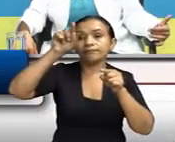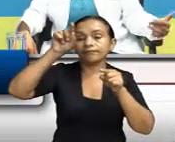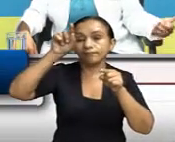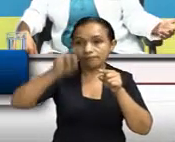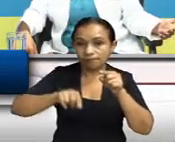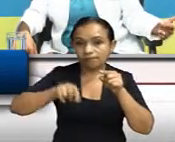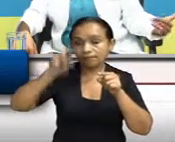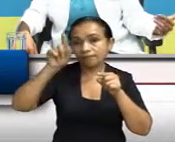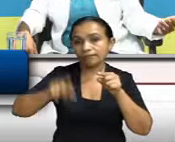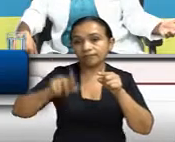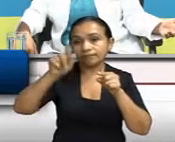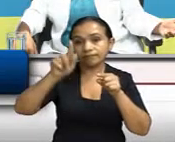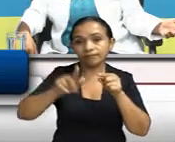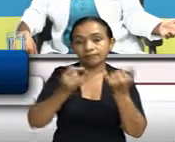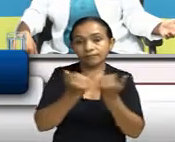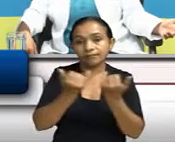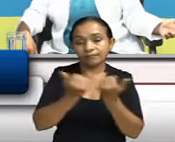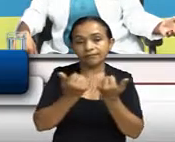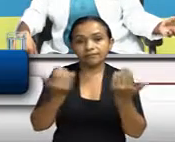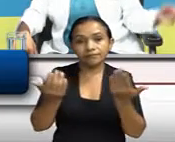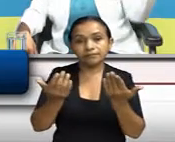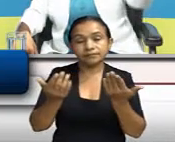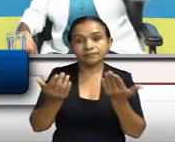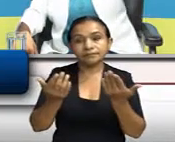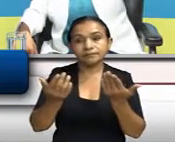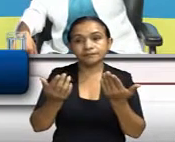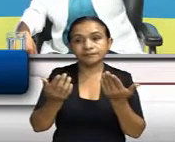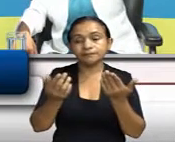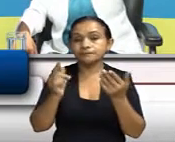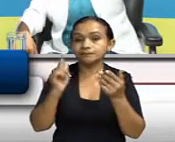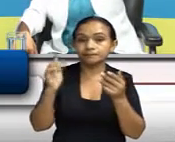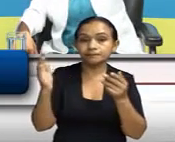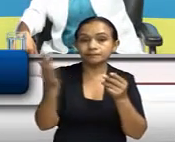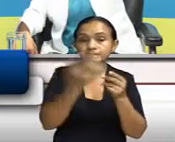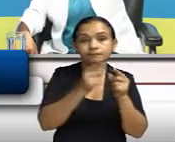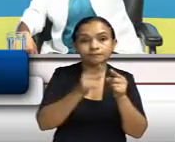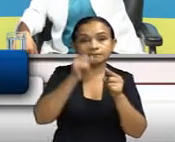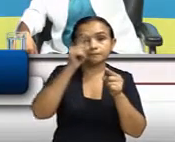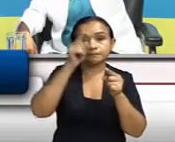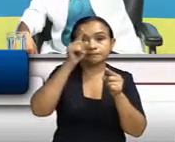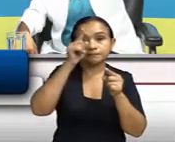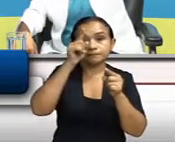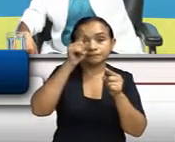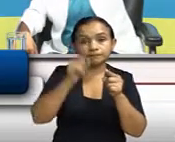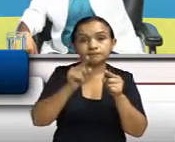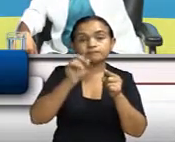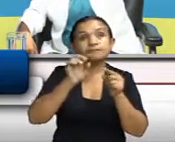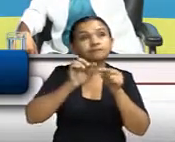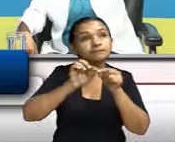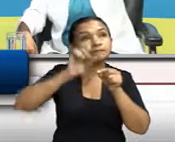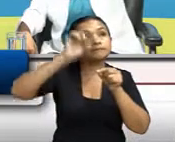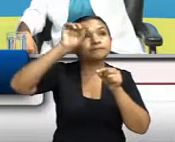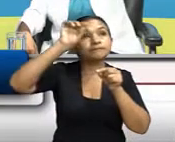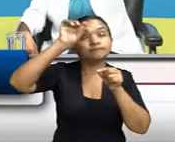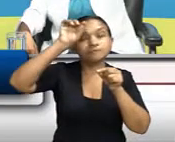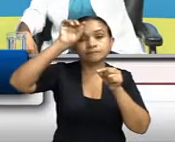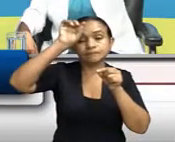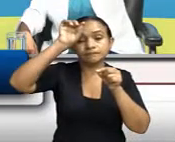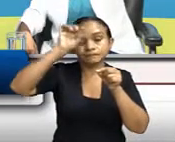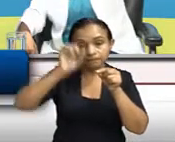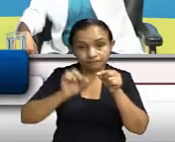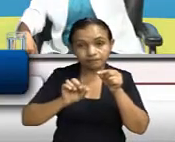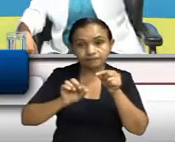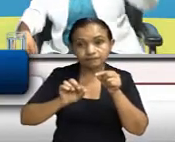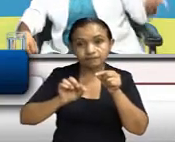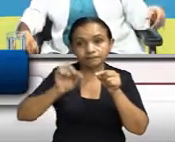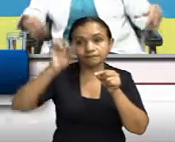llamamos la onda T y segmento ST. Y en toda la flechita es la elevación, desde arriba la elevación en el segmento ST y